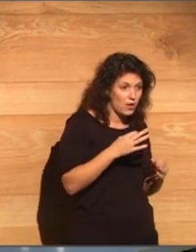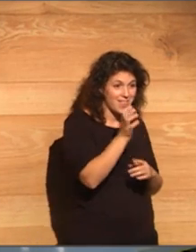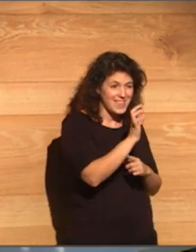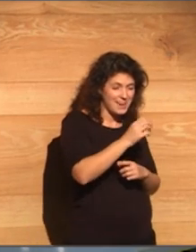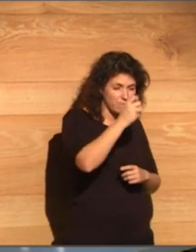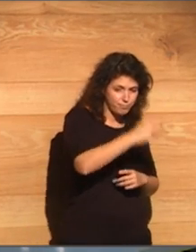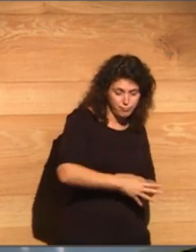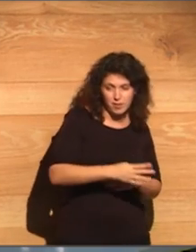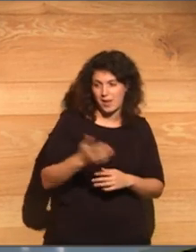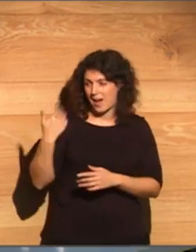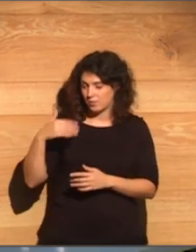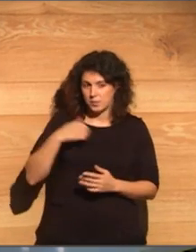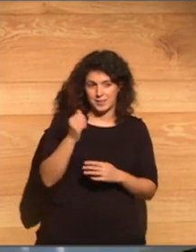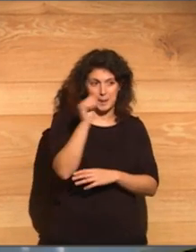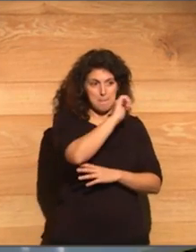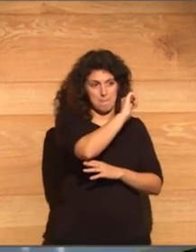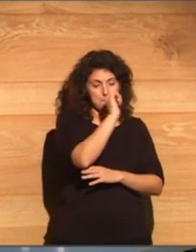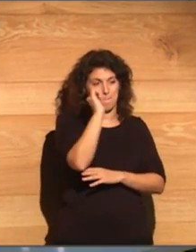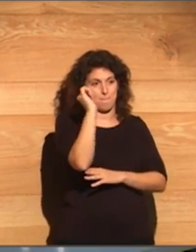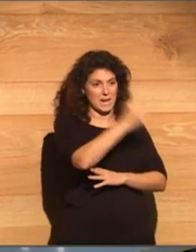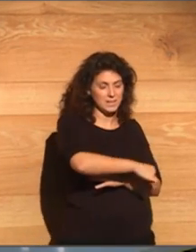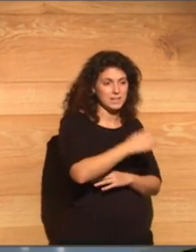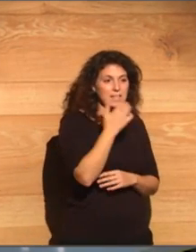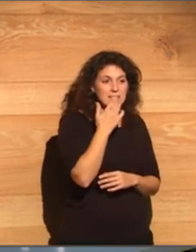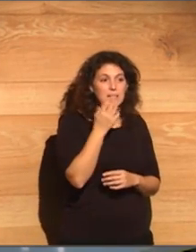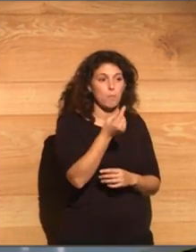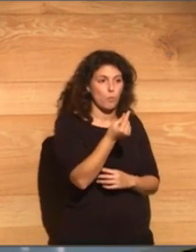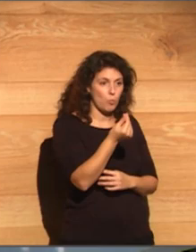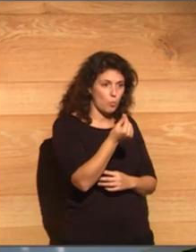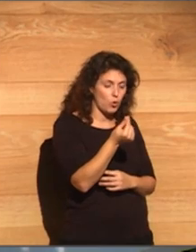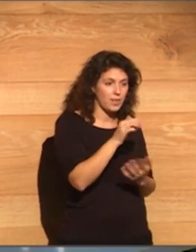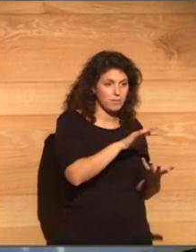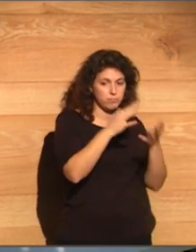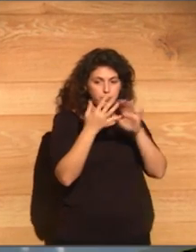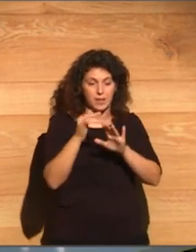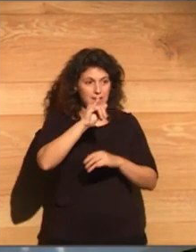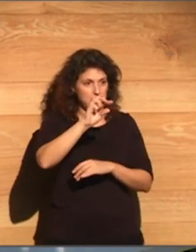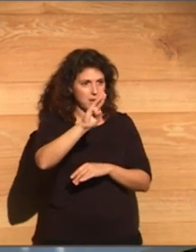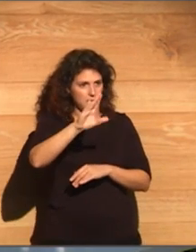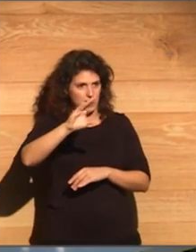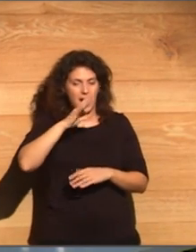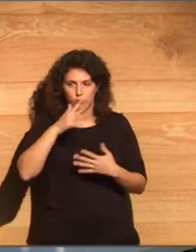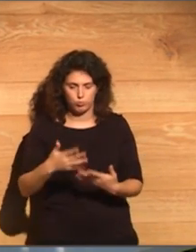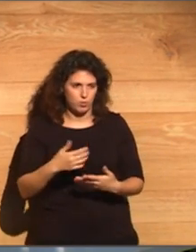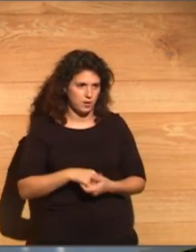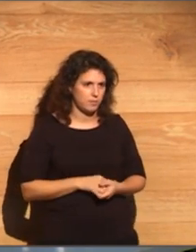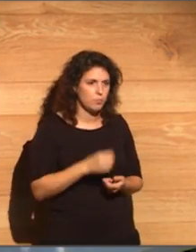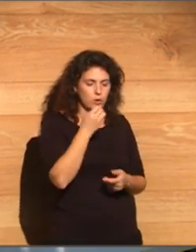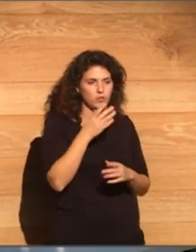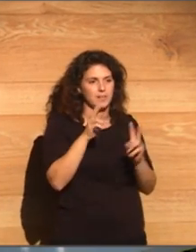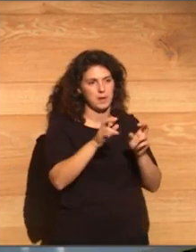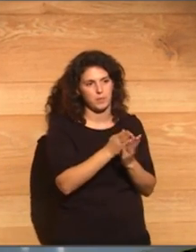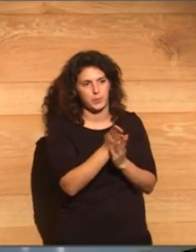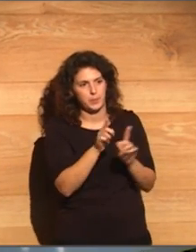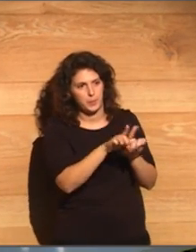caro comparativamente, insisto, adaptando la moneda al IPC actual. En fin, no nos desviemos de eso. Y